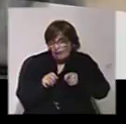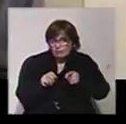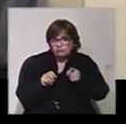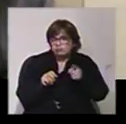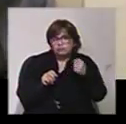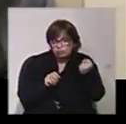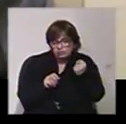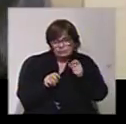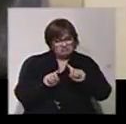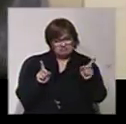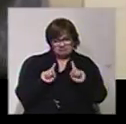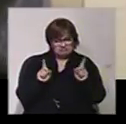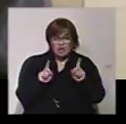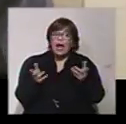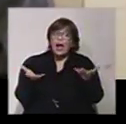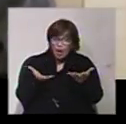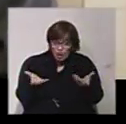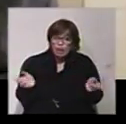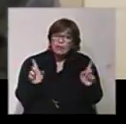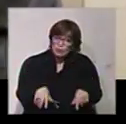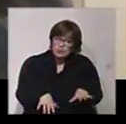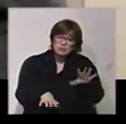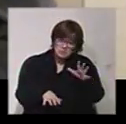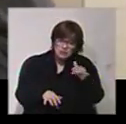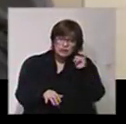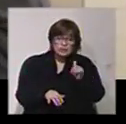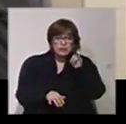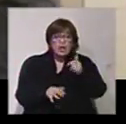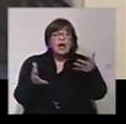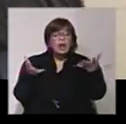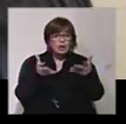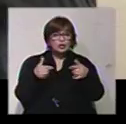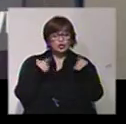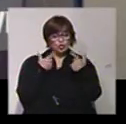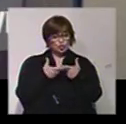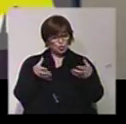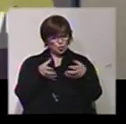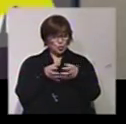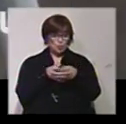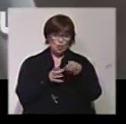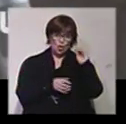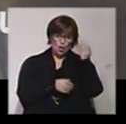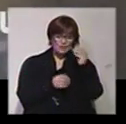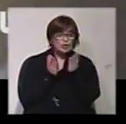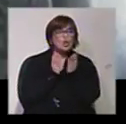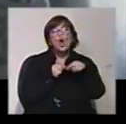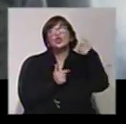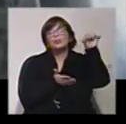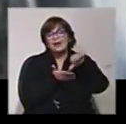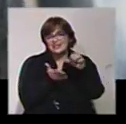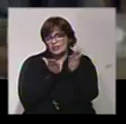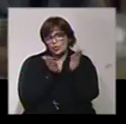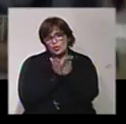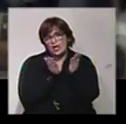nuevo. Y ahora recién me parece que está pasando. Ahora nosotros somos una generación que todos estudiamos afuera,